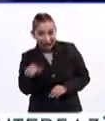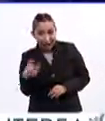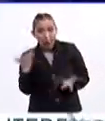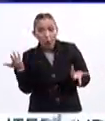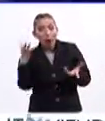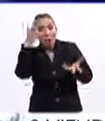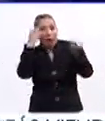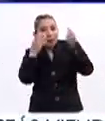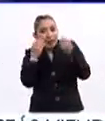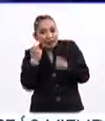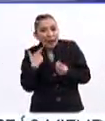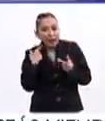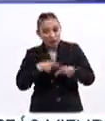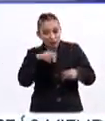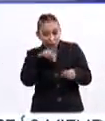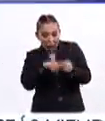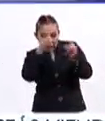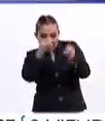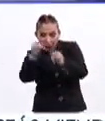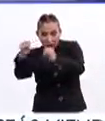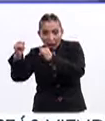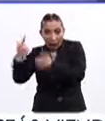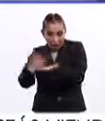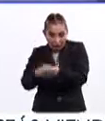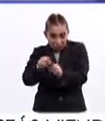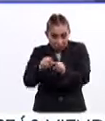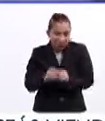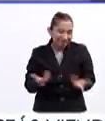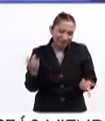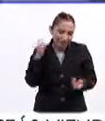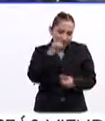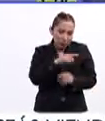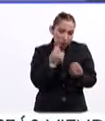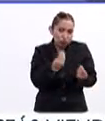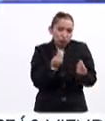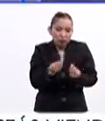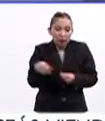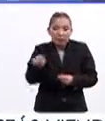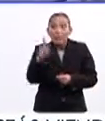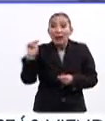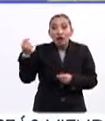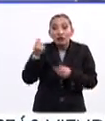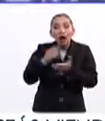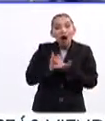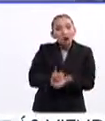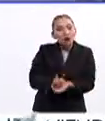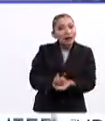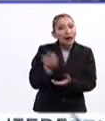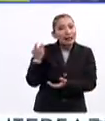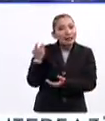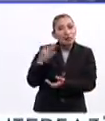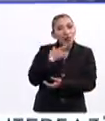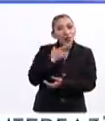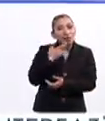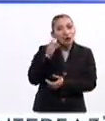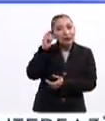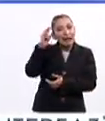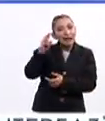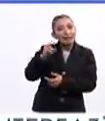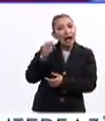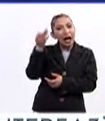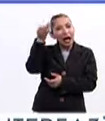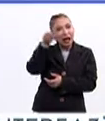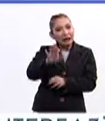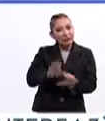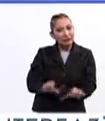que hubiera un aprendizaje personalizado fácilmente en el salón de clases. Pero las tecnologías lo van a permitir a través de ¿qué? Del uso de inteligencia